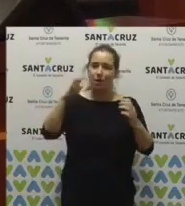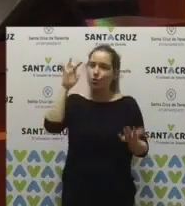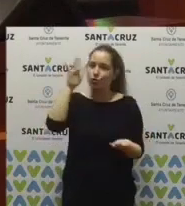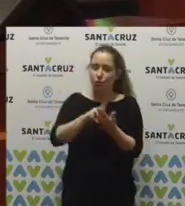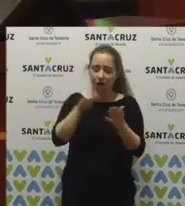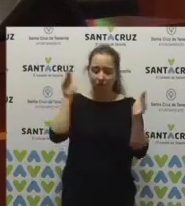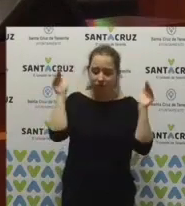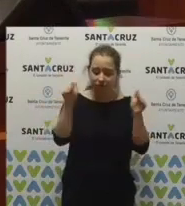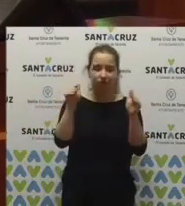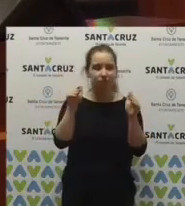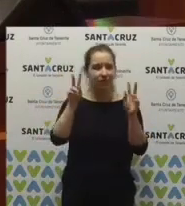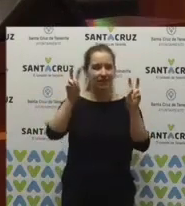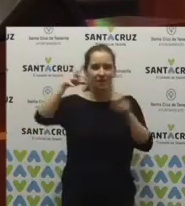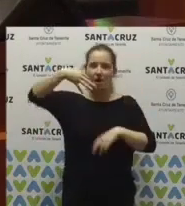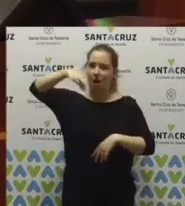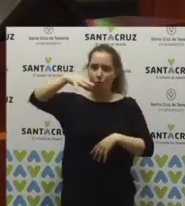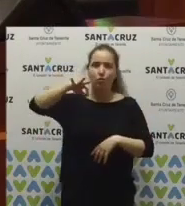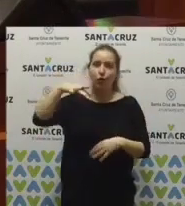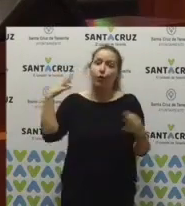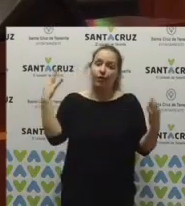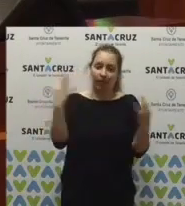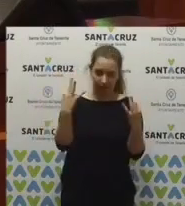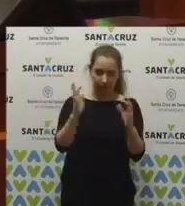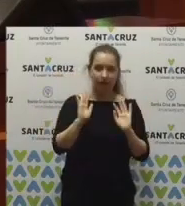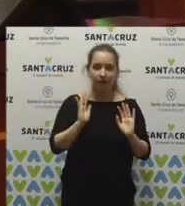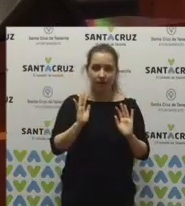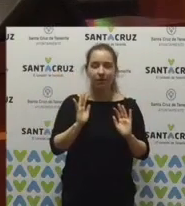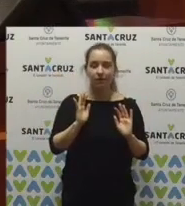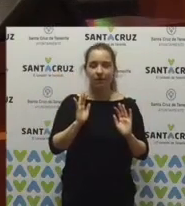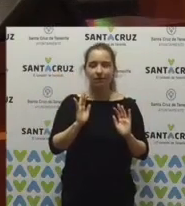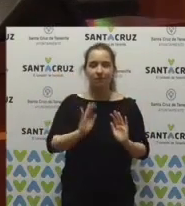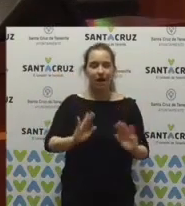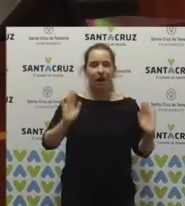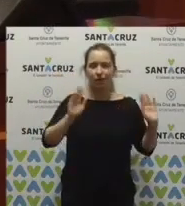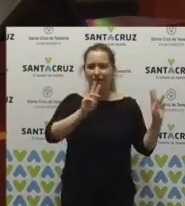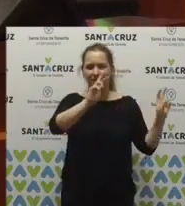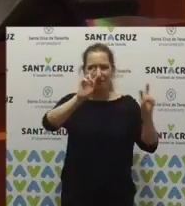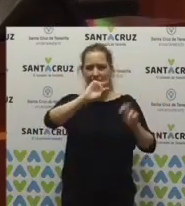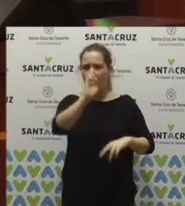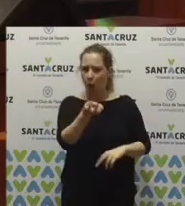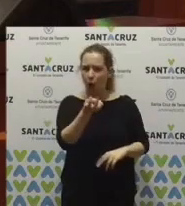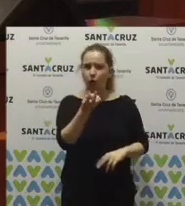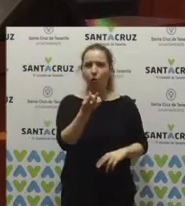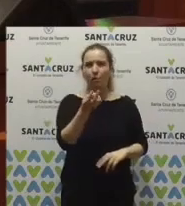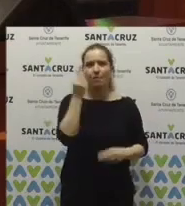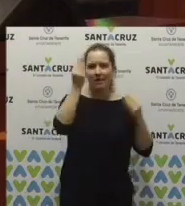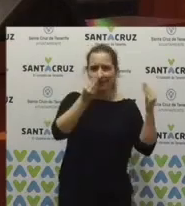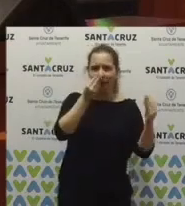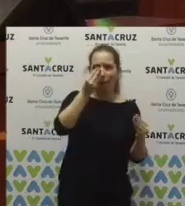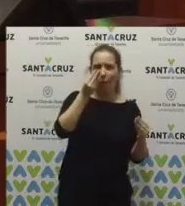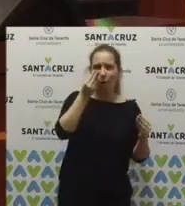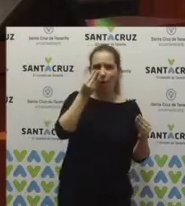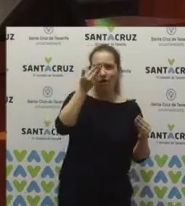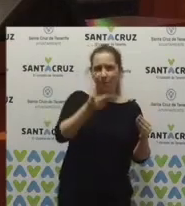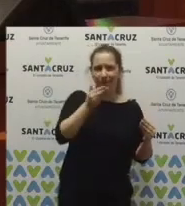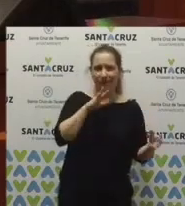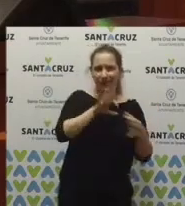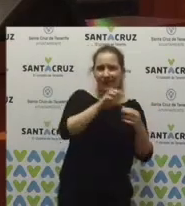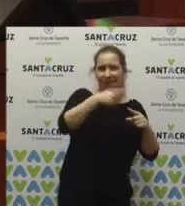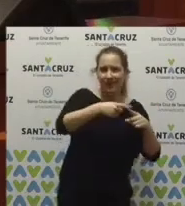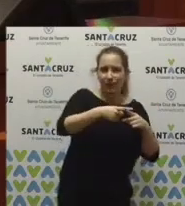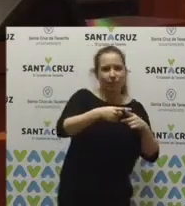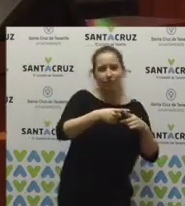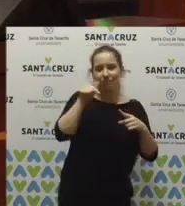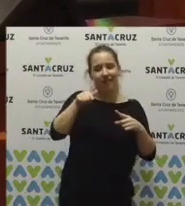este tema lo merecía mucho más que cualquier otro aspecto que podamos considerar en estos momentos en la ciudad no obstante esa